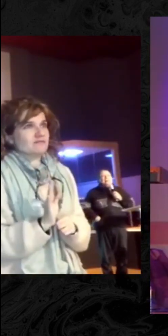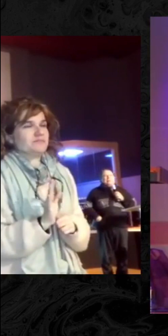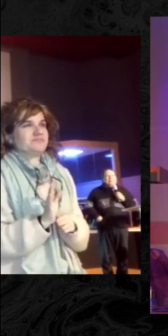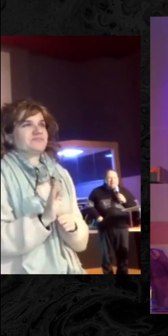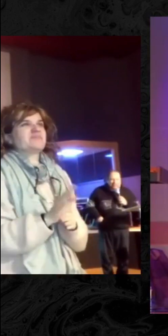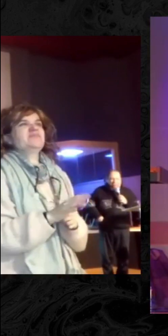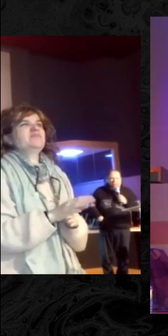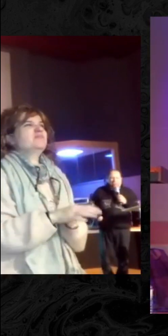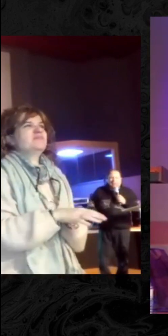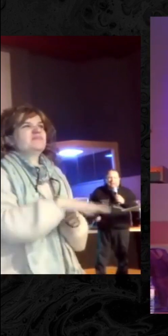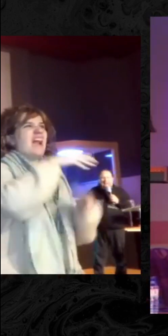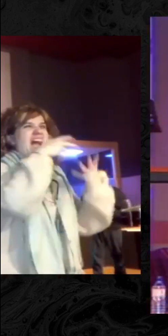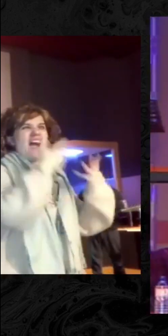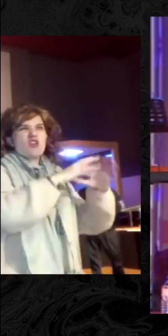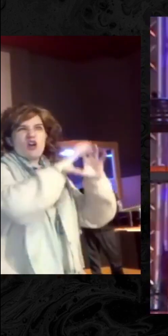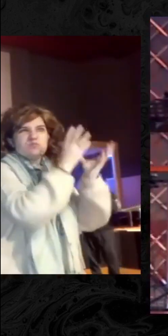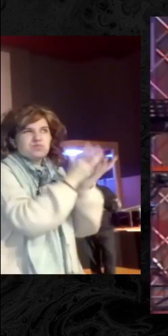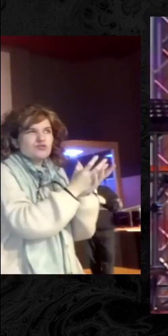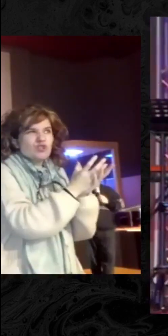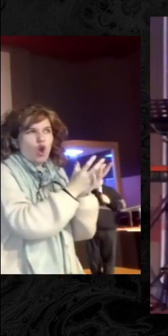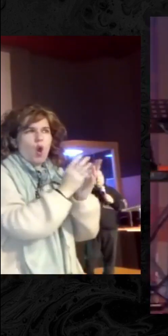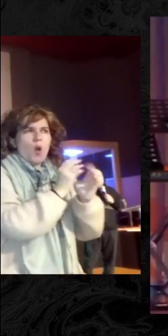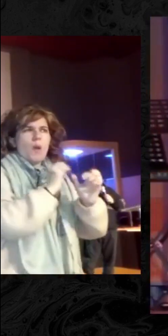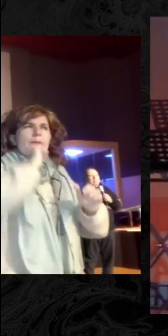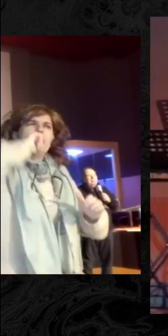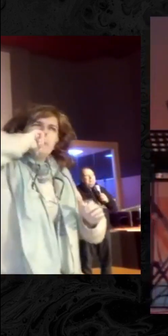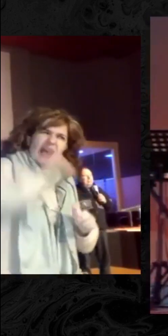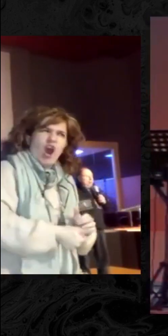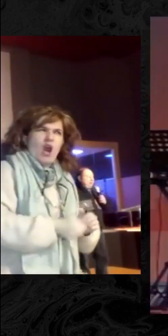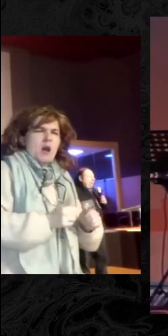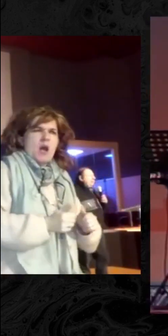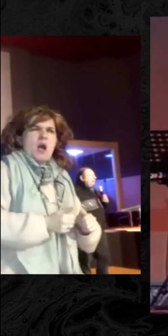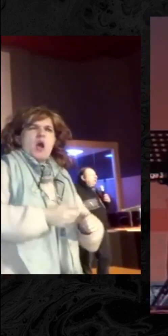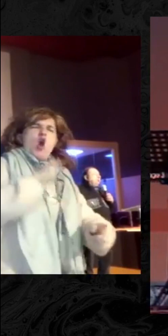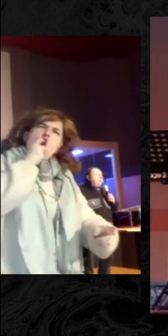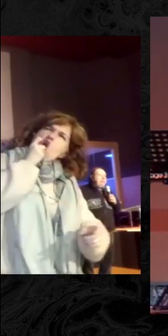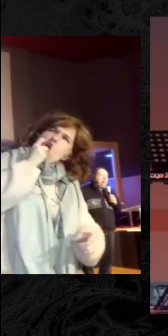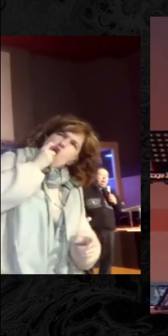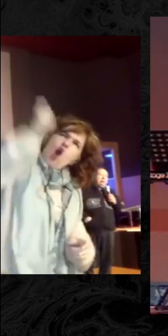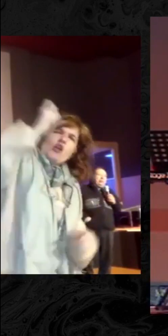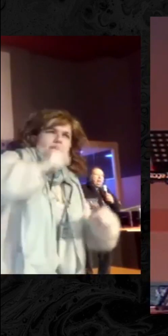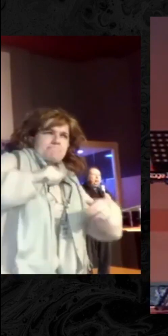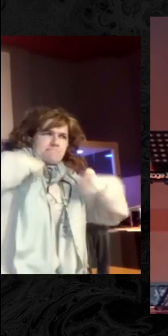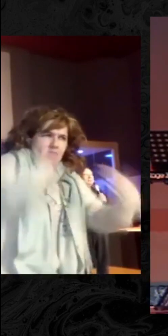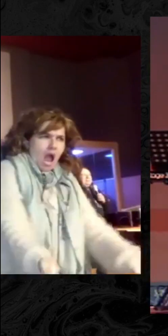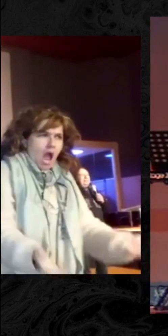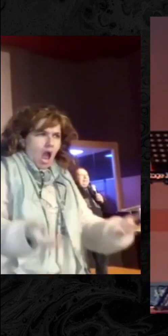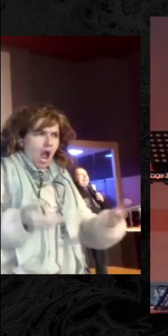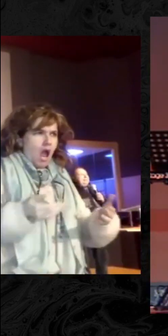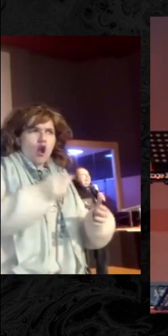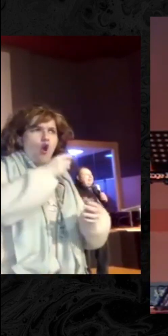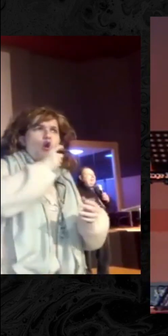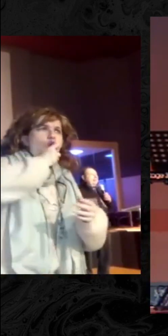aborrecimiento a las cosas del señor Porque además Jesús lo profetizó y dijo